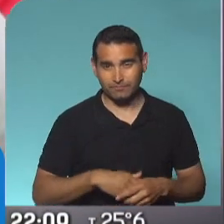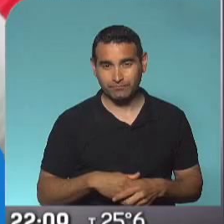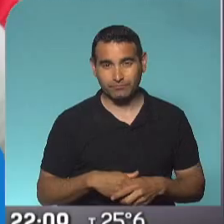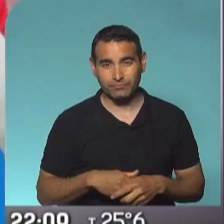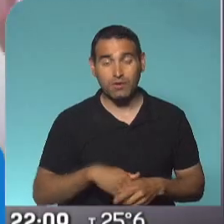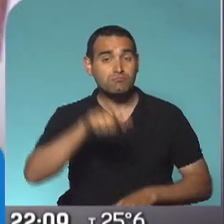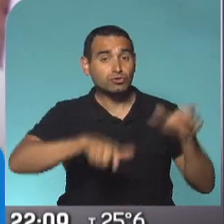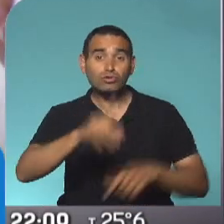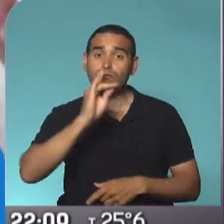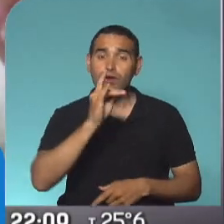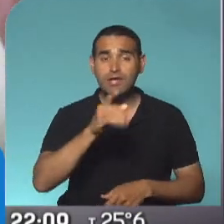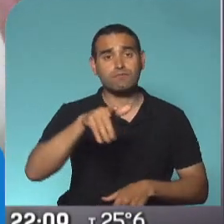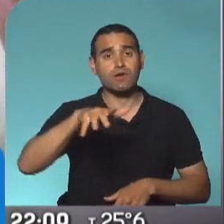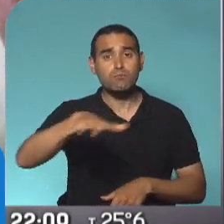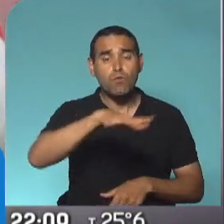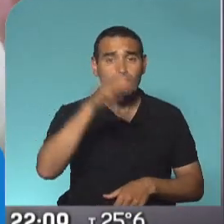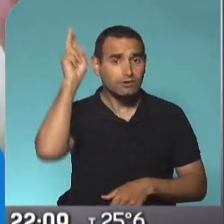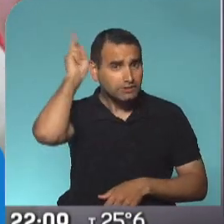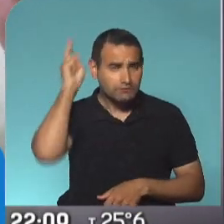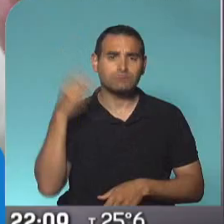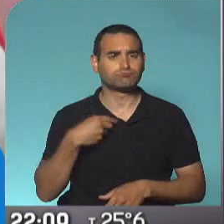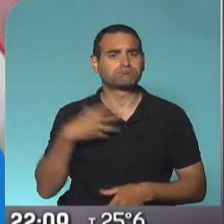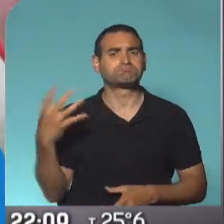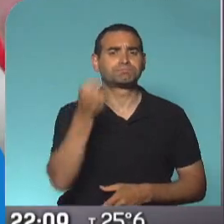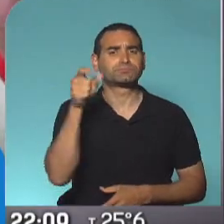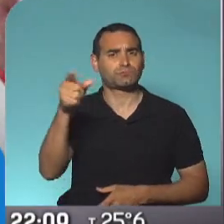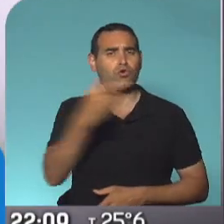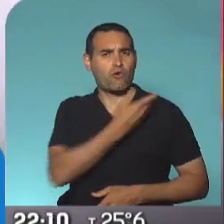indígenas hemos logrado que este gobierno renuncie,